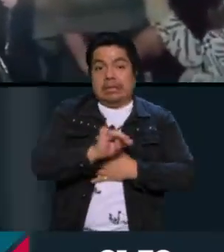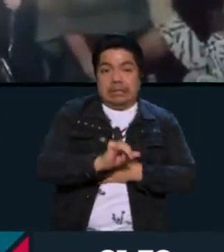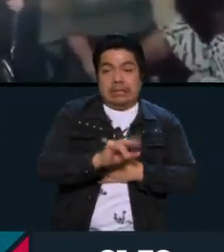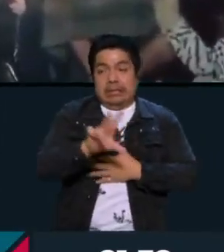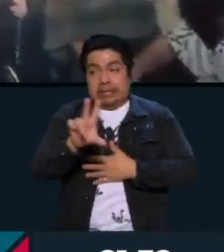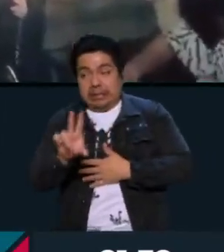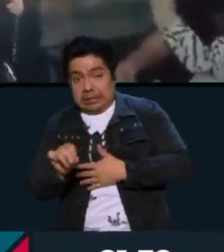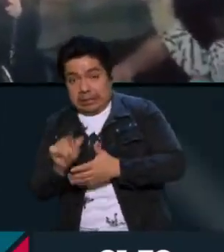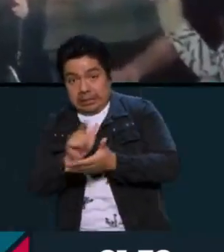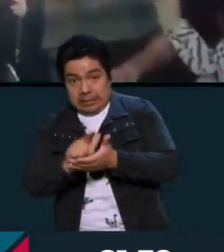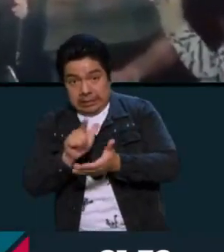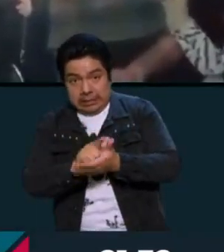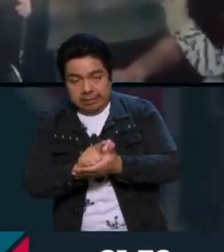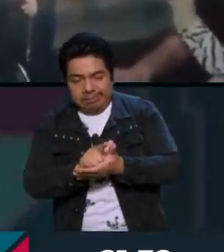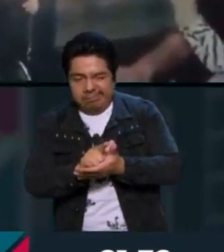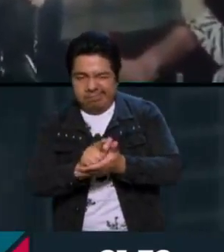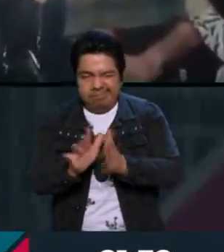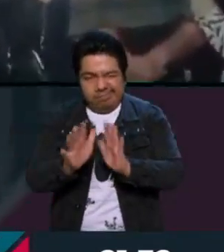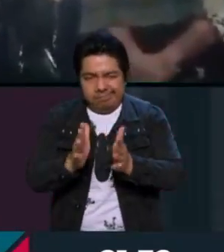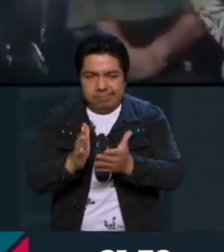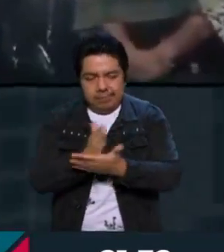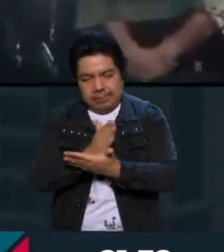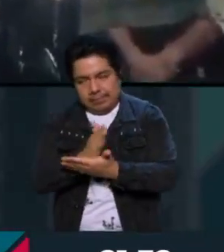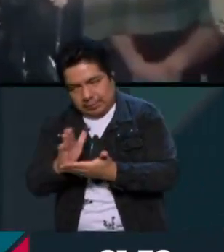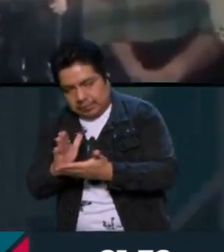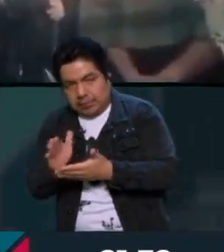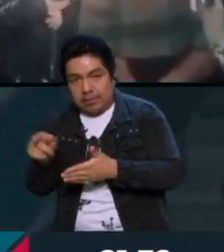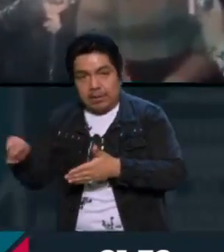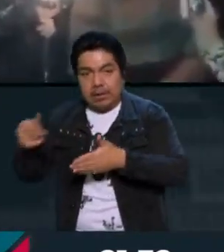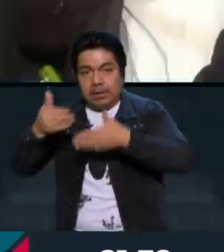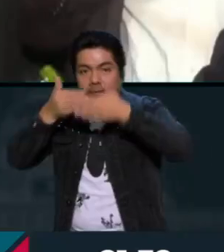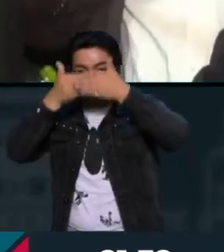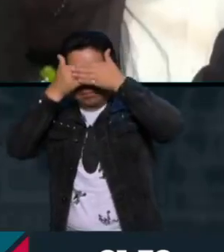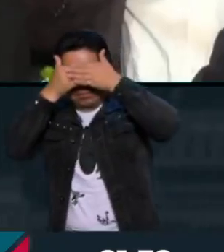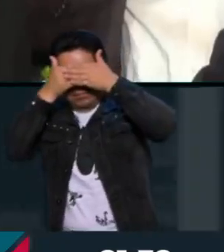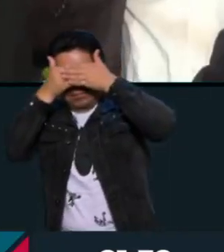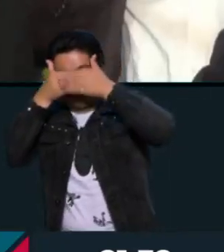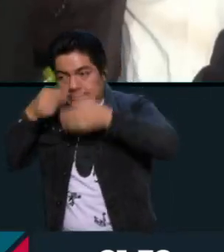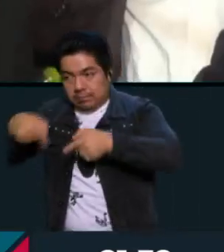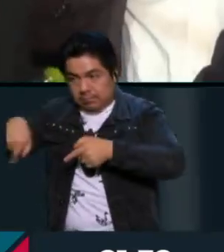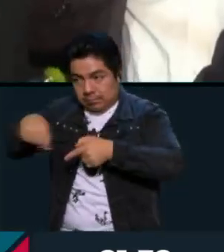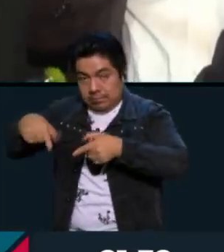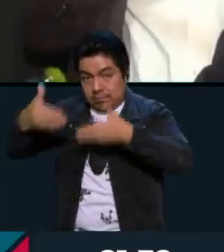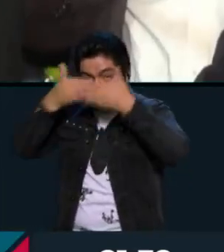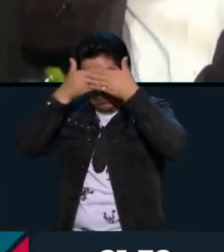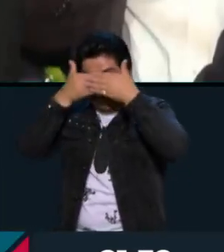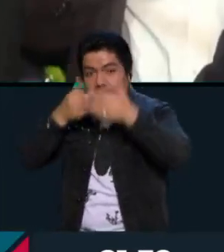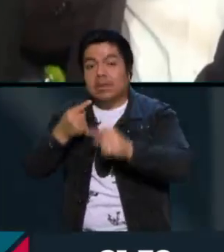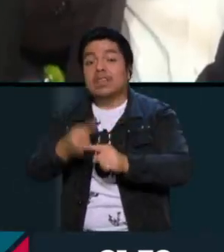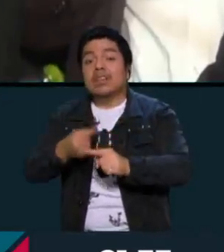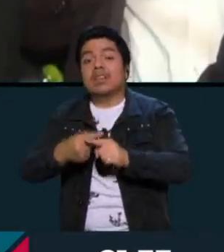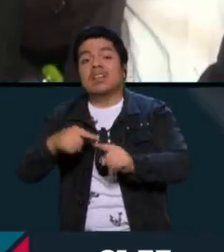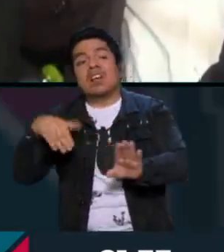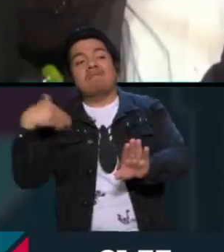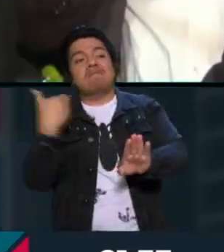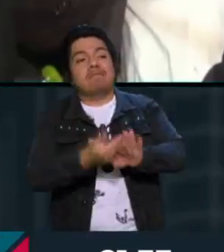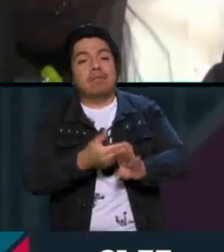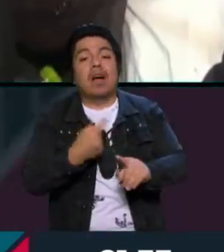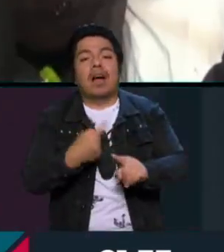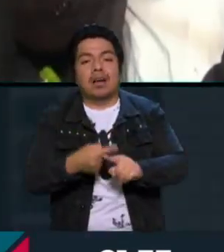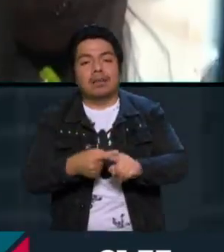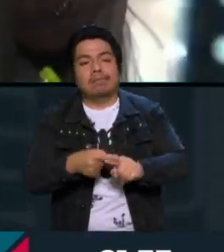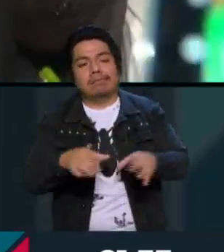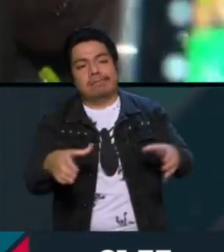es una cuestión de no están viendo a quién están impactando de manera más fuerte, ¿no? Y sobre